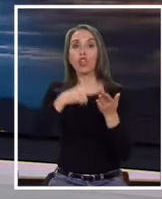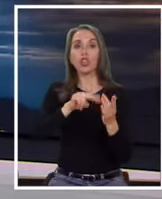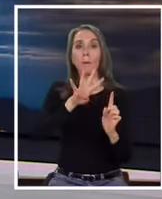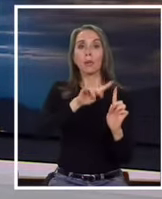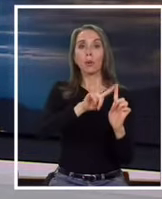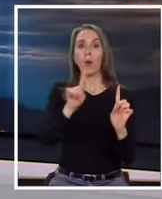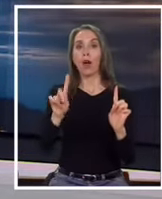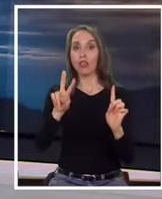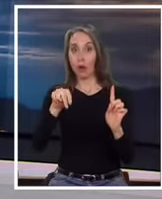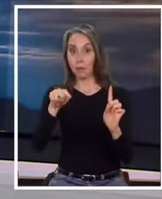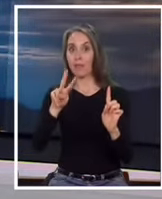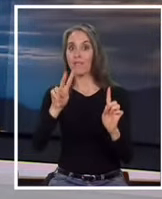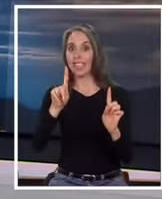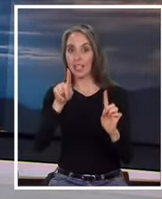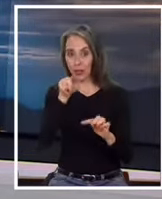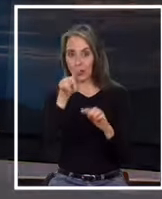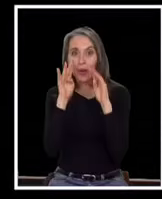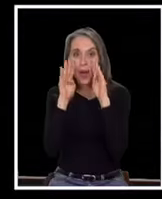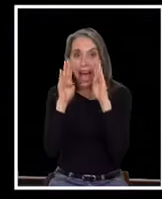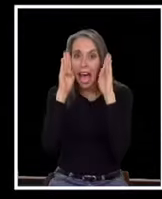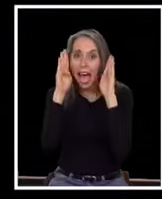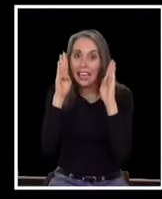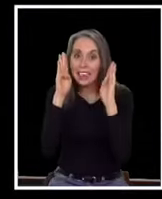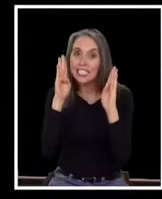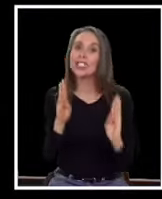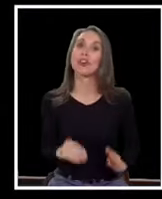el 2021. Presta atención.